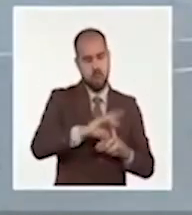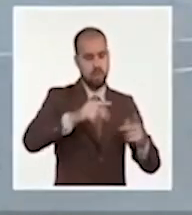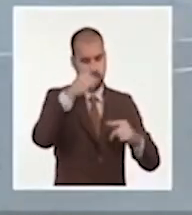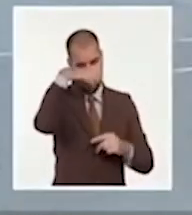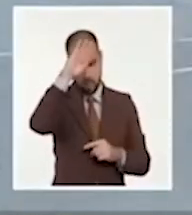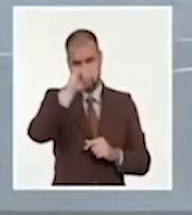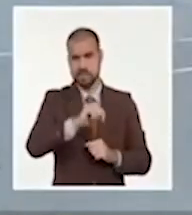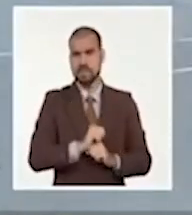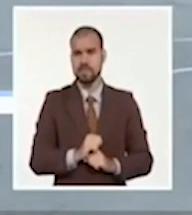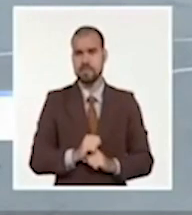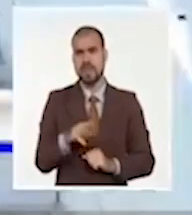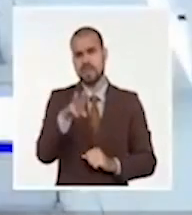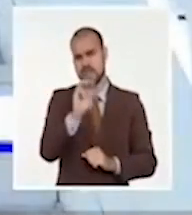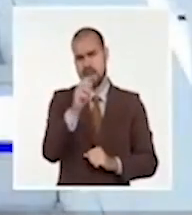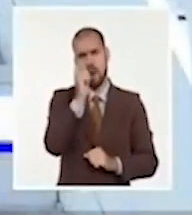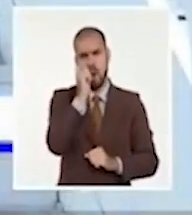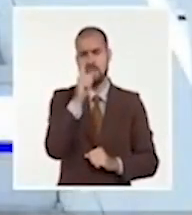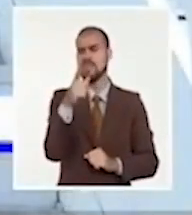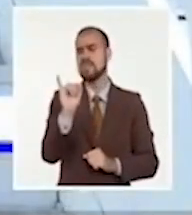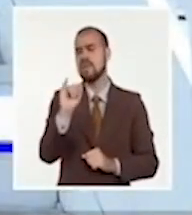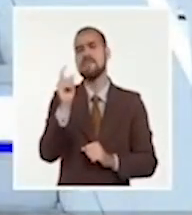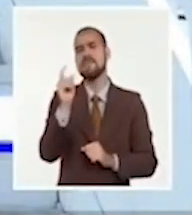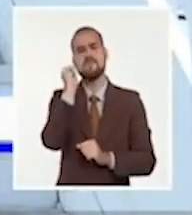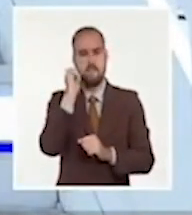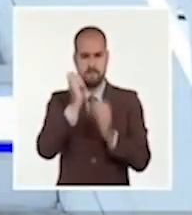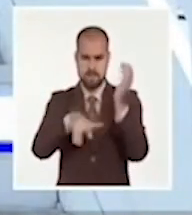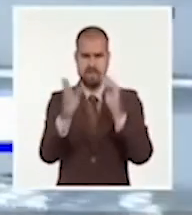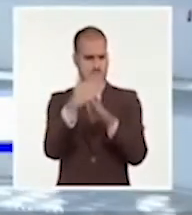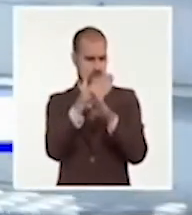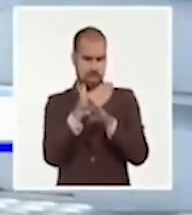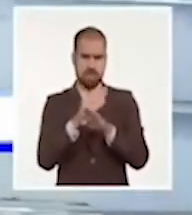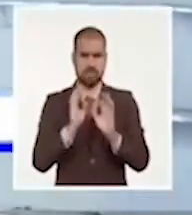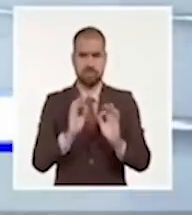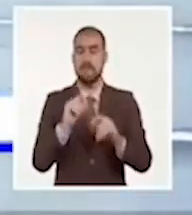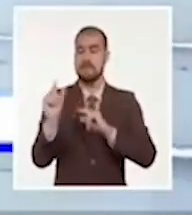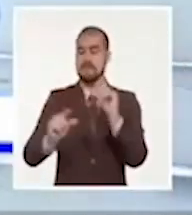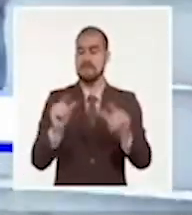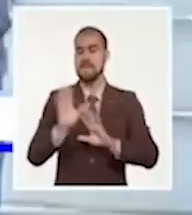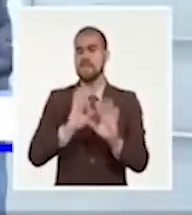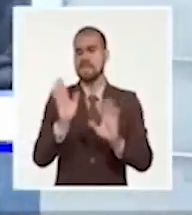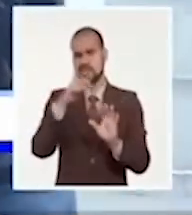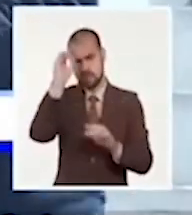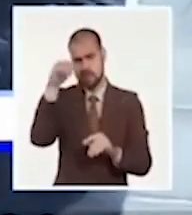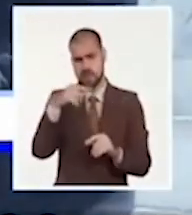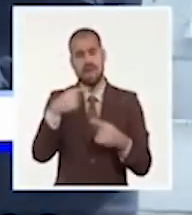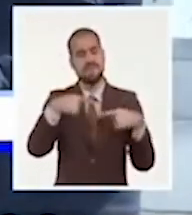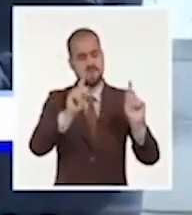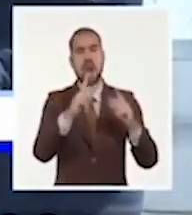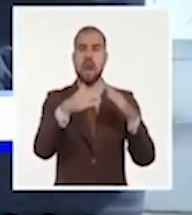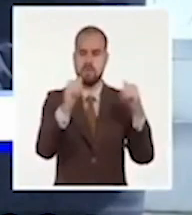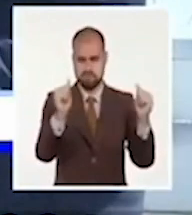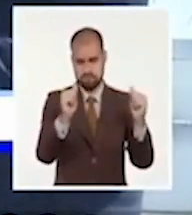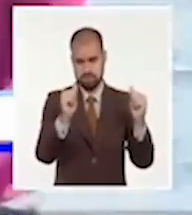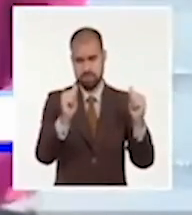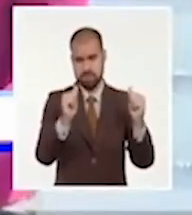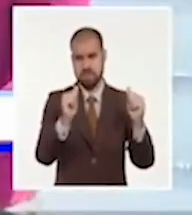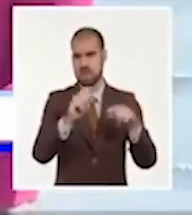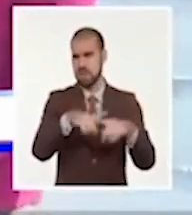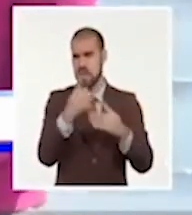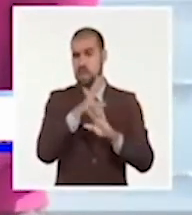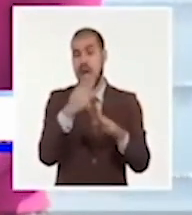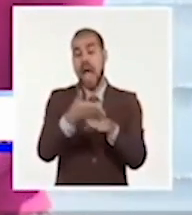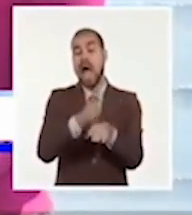redadas precisamente para detener a los migrantes de la isla. Yo quiero leer sus mensajes, quiero